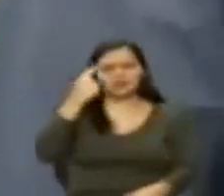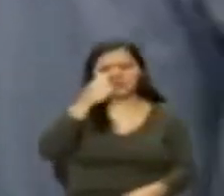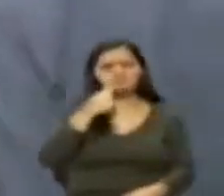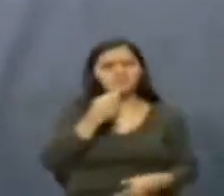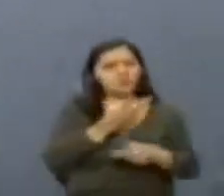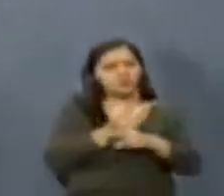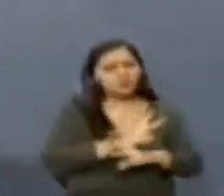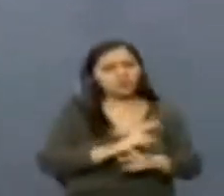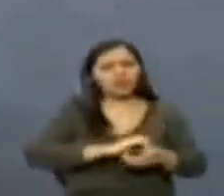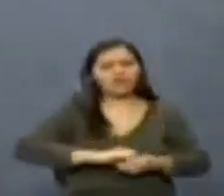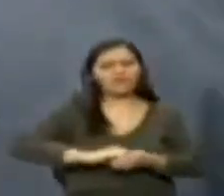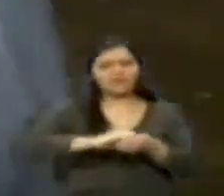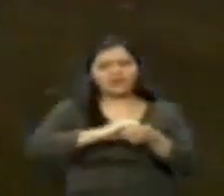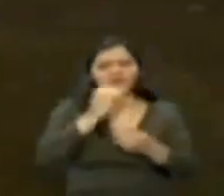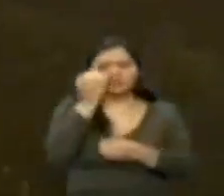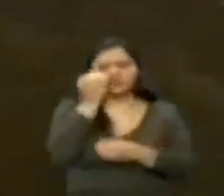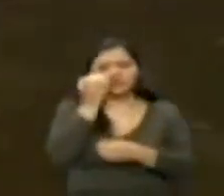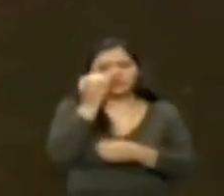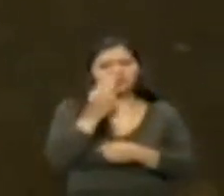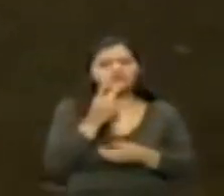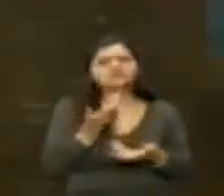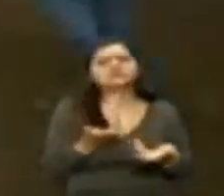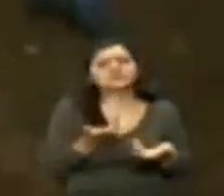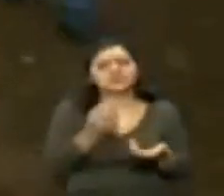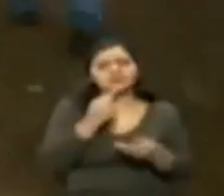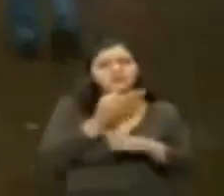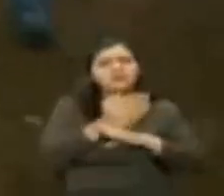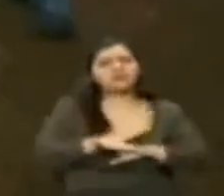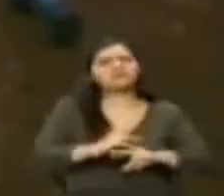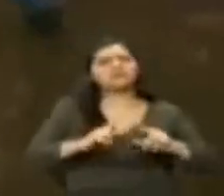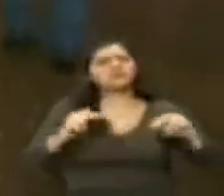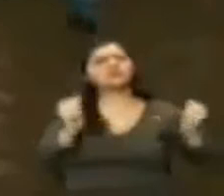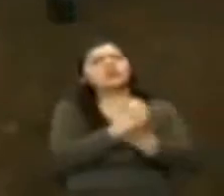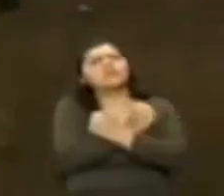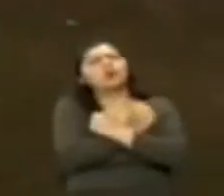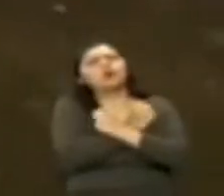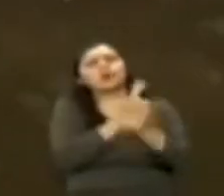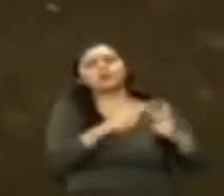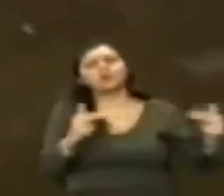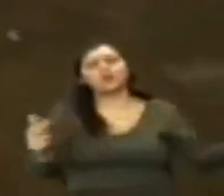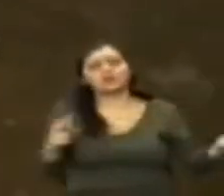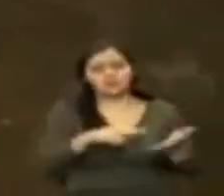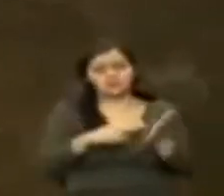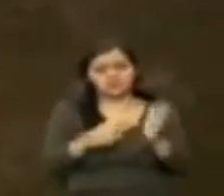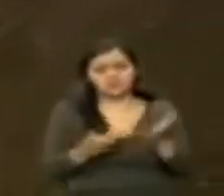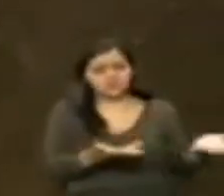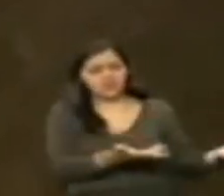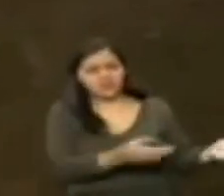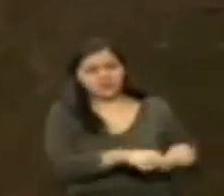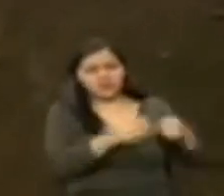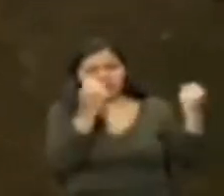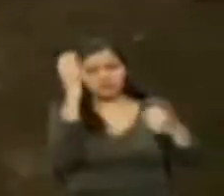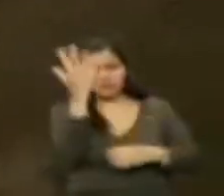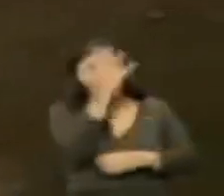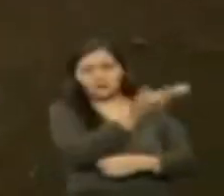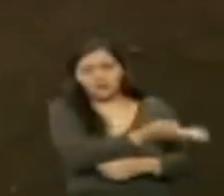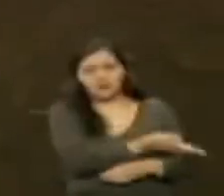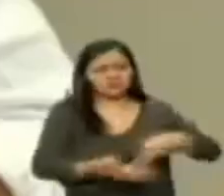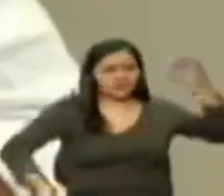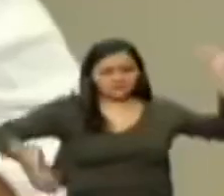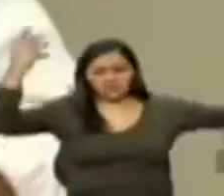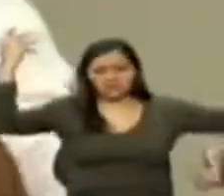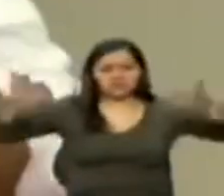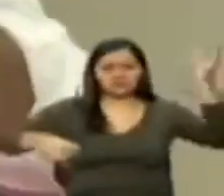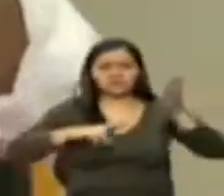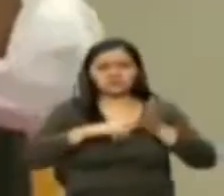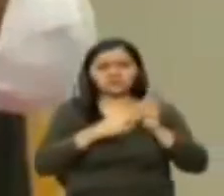CONAIE? Si yo hiciera la mitad de esto, ya estaría, insisto, enjuiciado, demandado, perseguido, lapidado. ¿Ya?